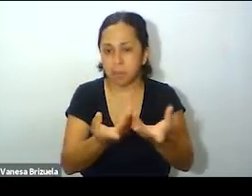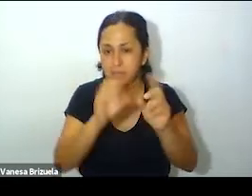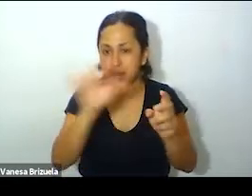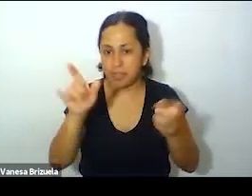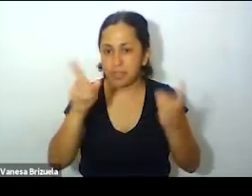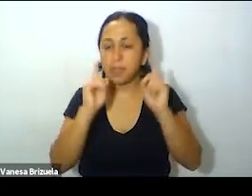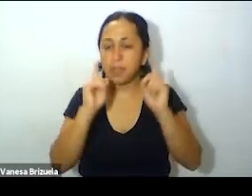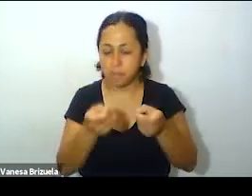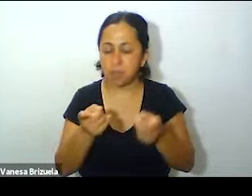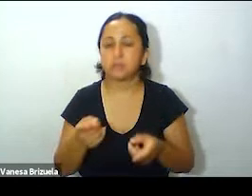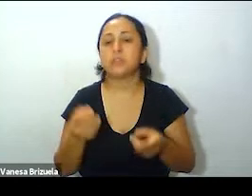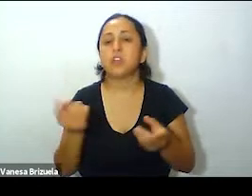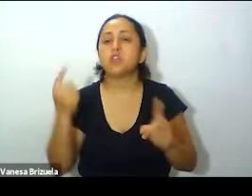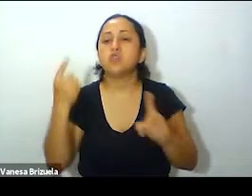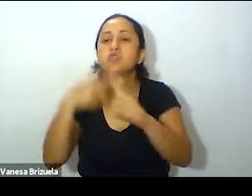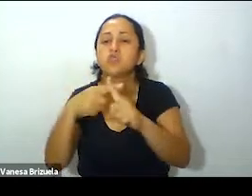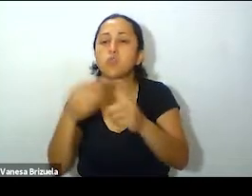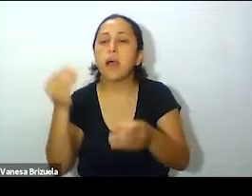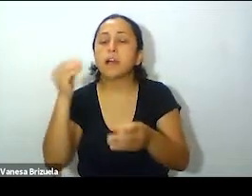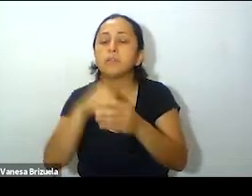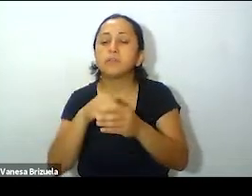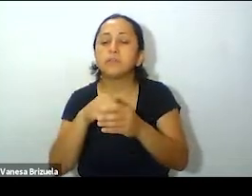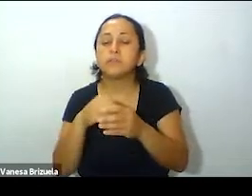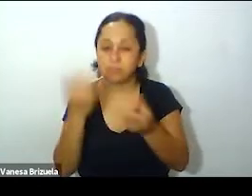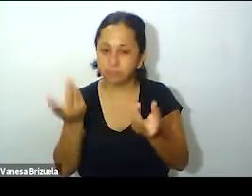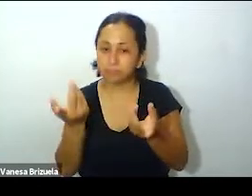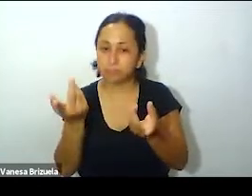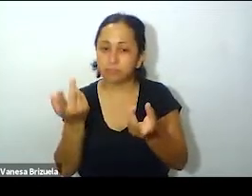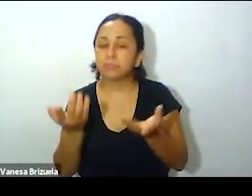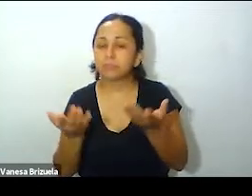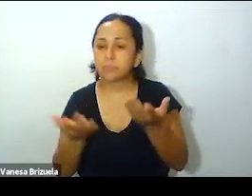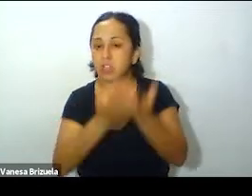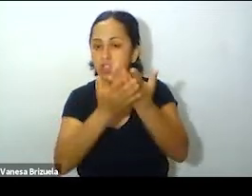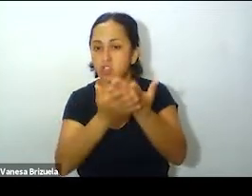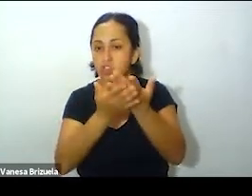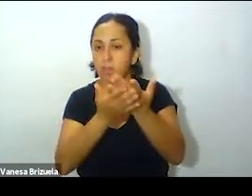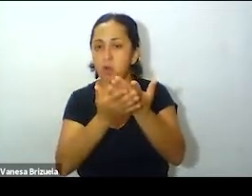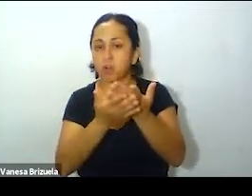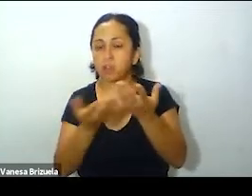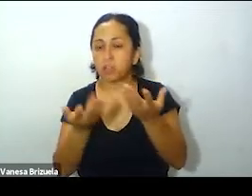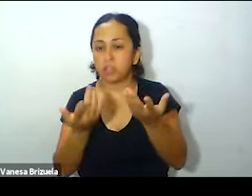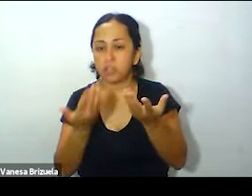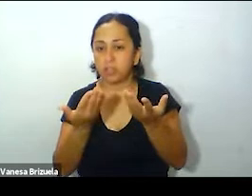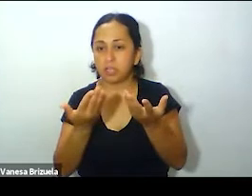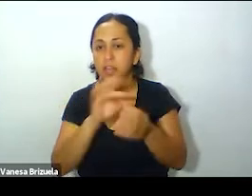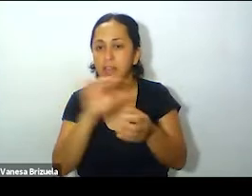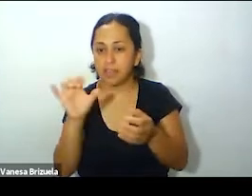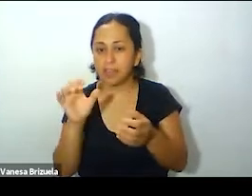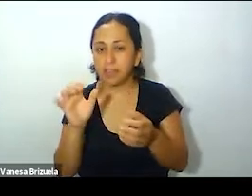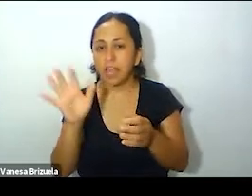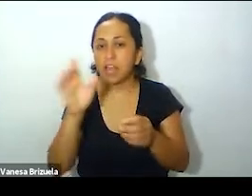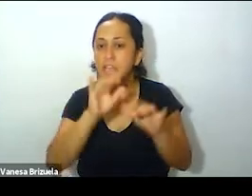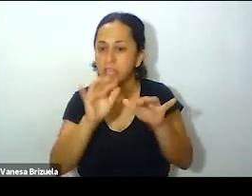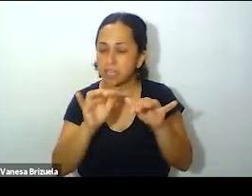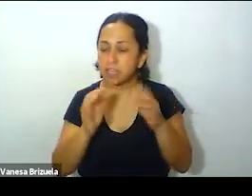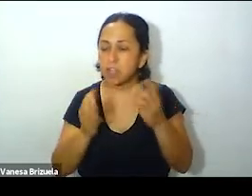los colores y las imágenes, también le suma un plus y un soporte o un anclaje, todo lo que es